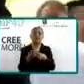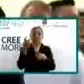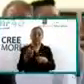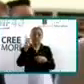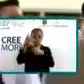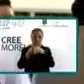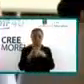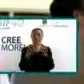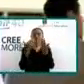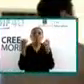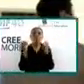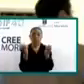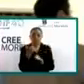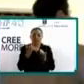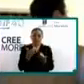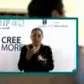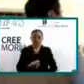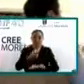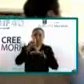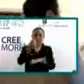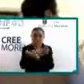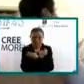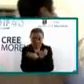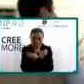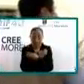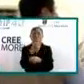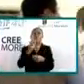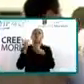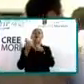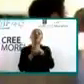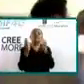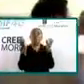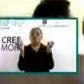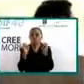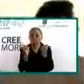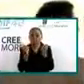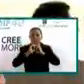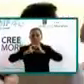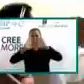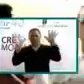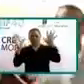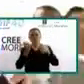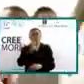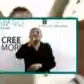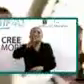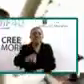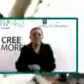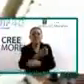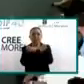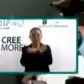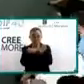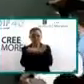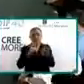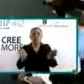tiene inversión en educación, un país que no tiene claro qué implica la educación como